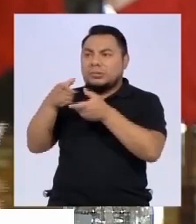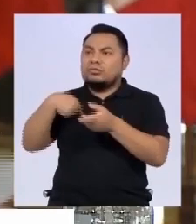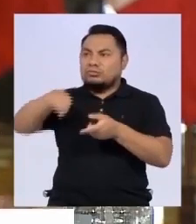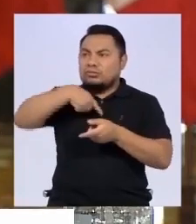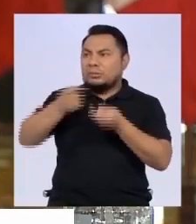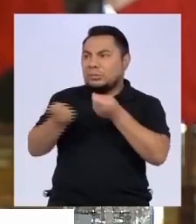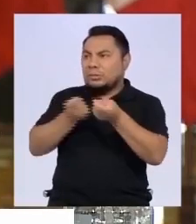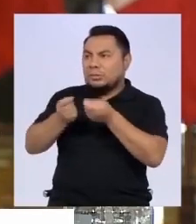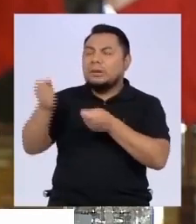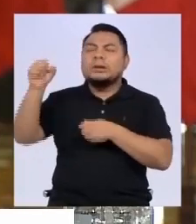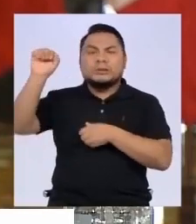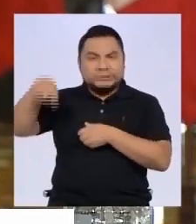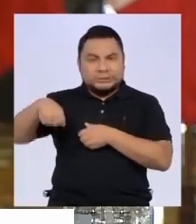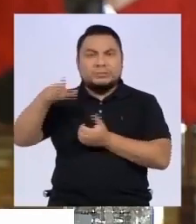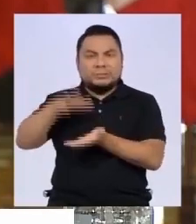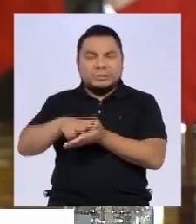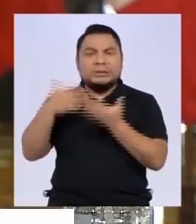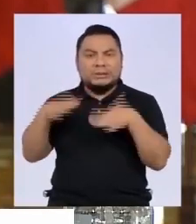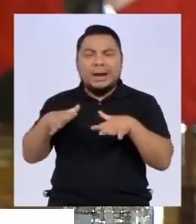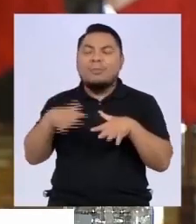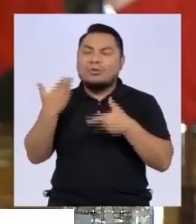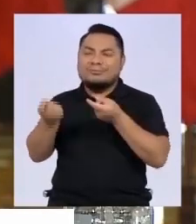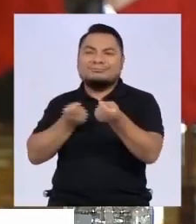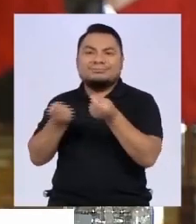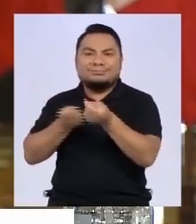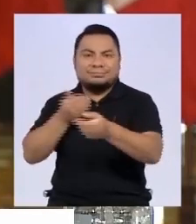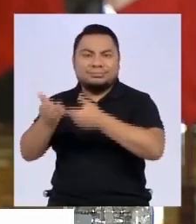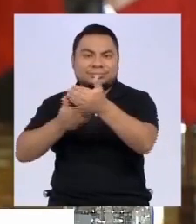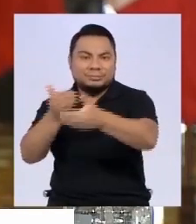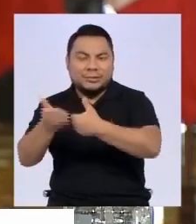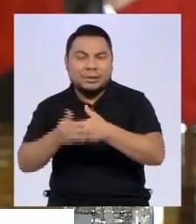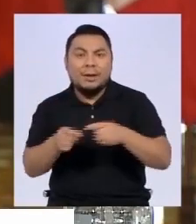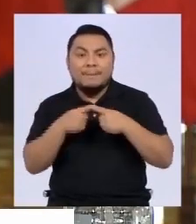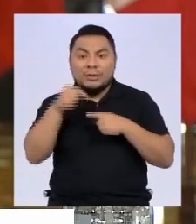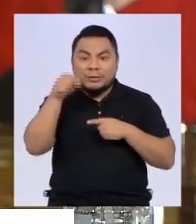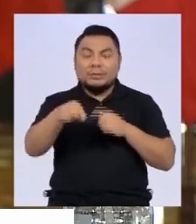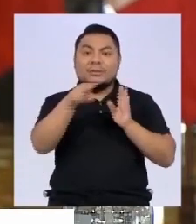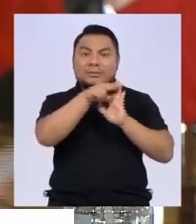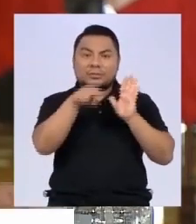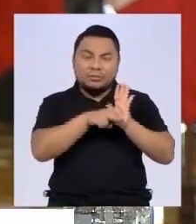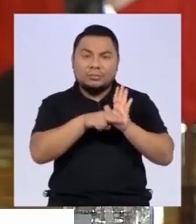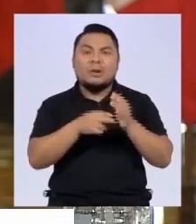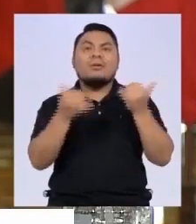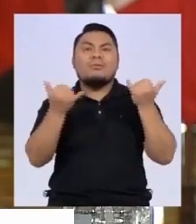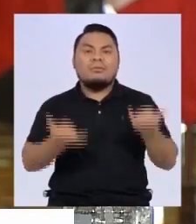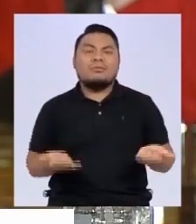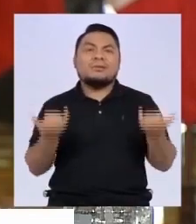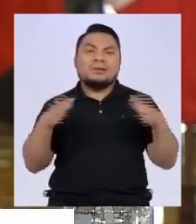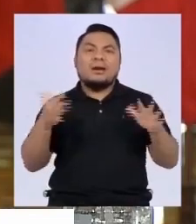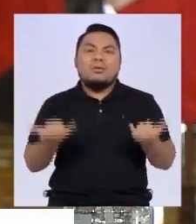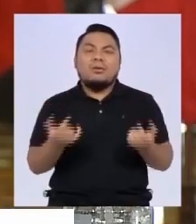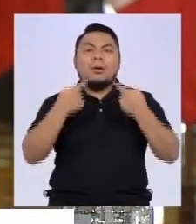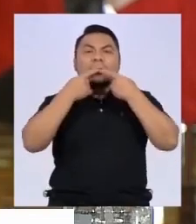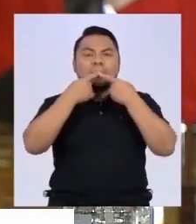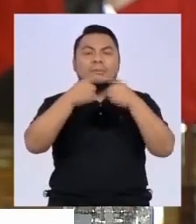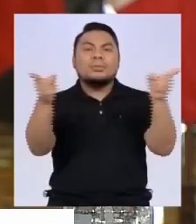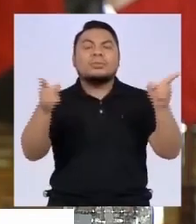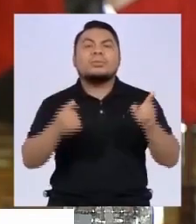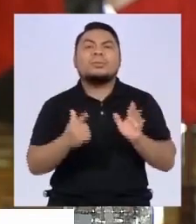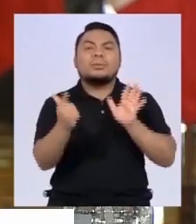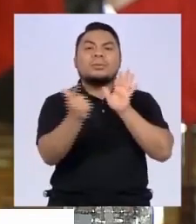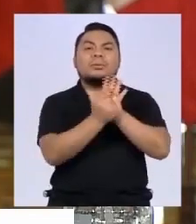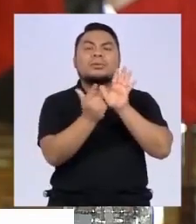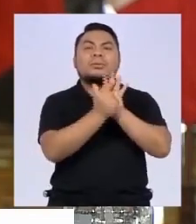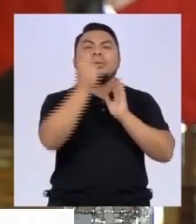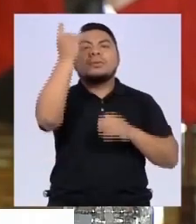Y en función de esas normas, nosotros hoy día estamos publicando el decreto